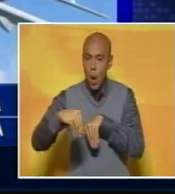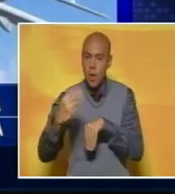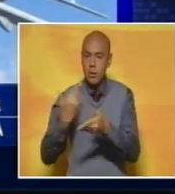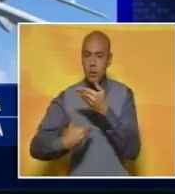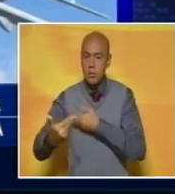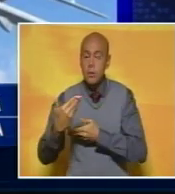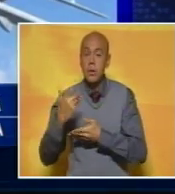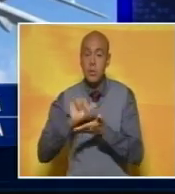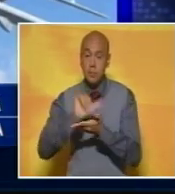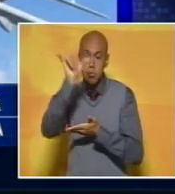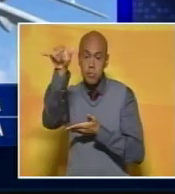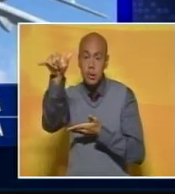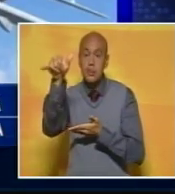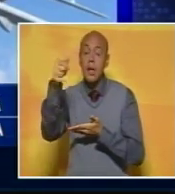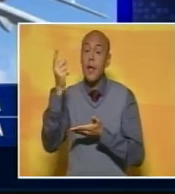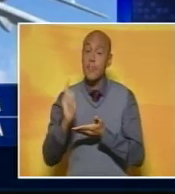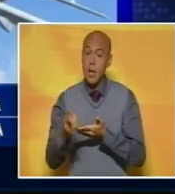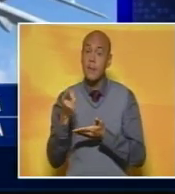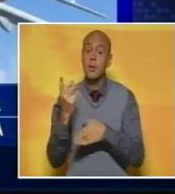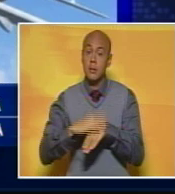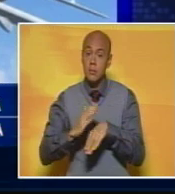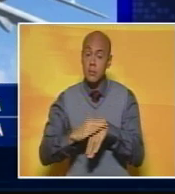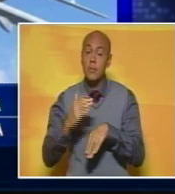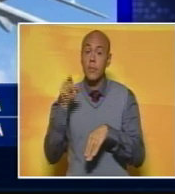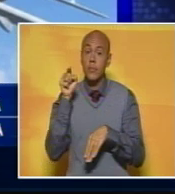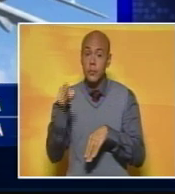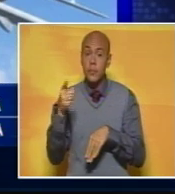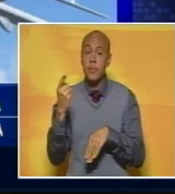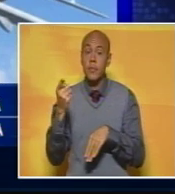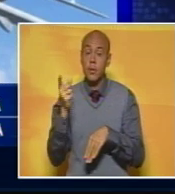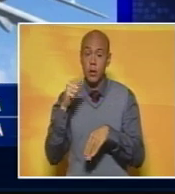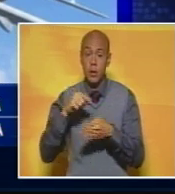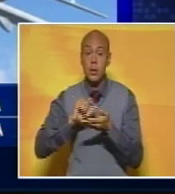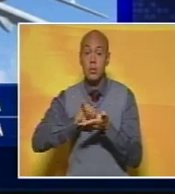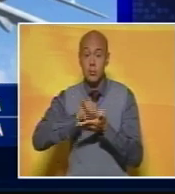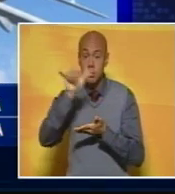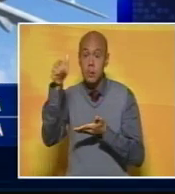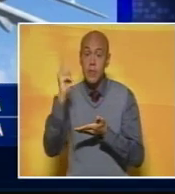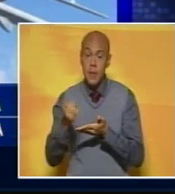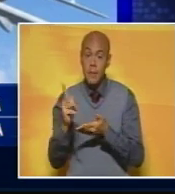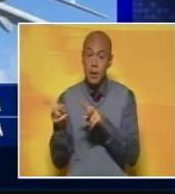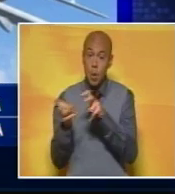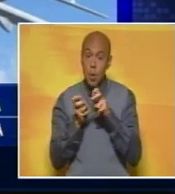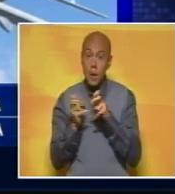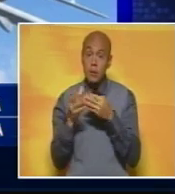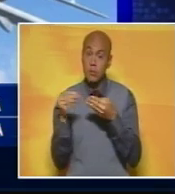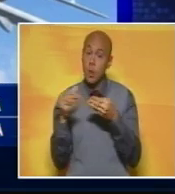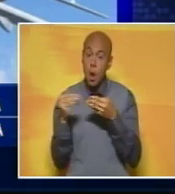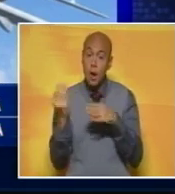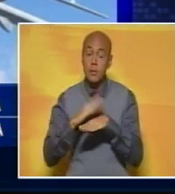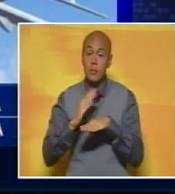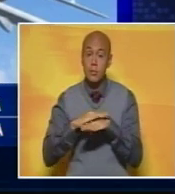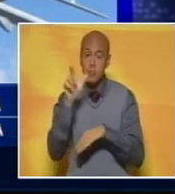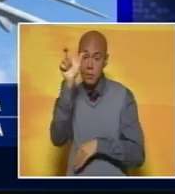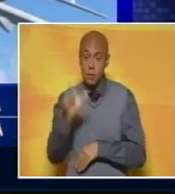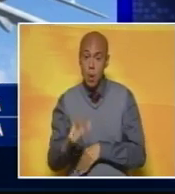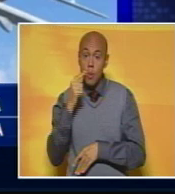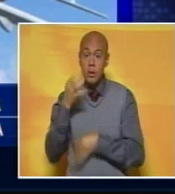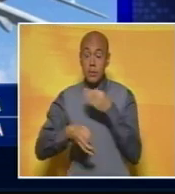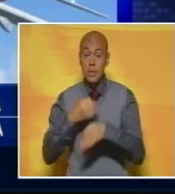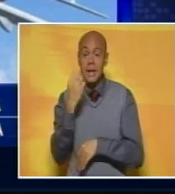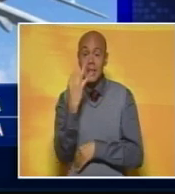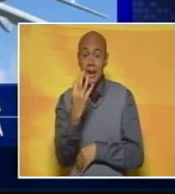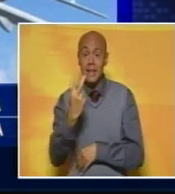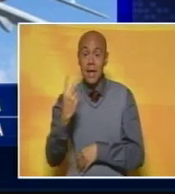sobre transporte aéreo, lo que obliga a permitir que las líneas y las aerolíneas cobren los ingresos en divisas. Figuera afirmó que de